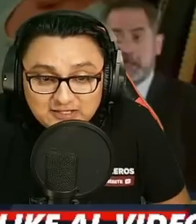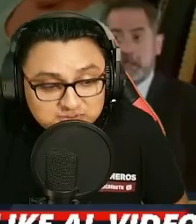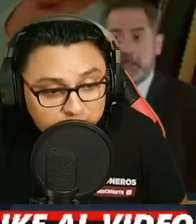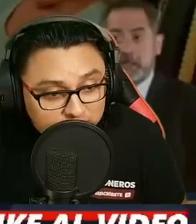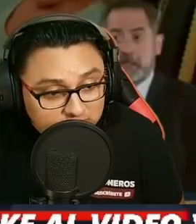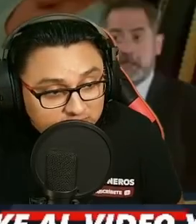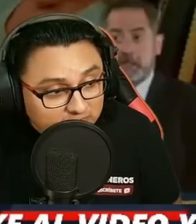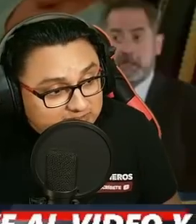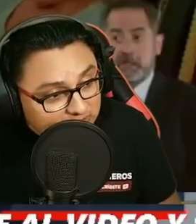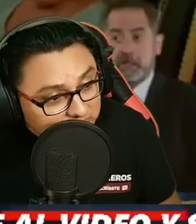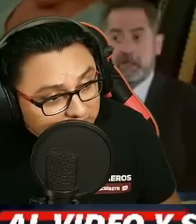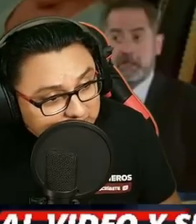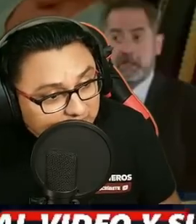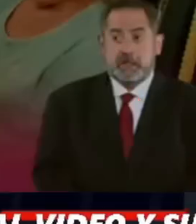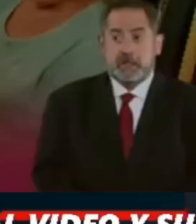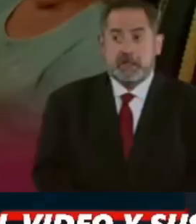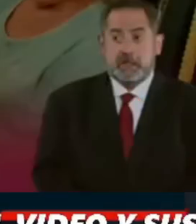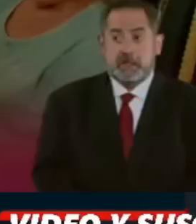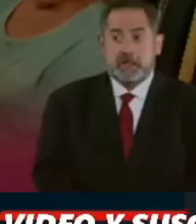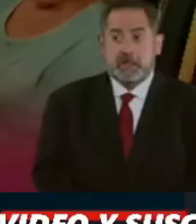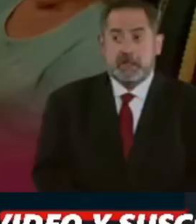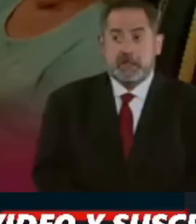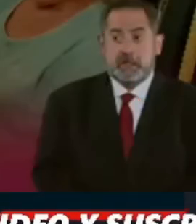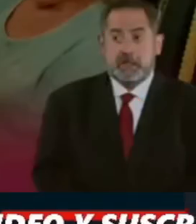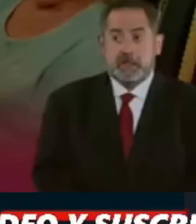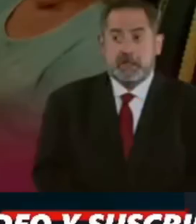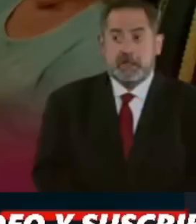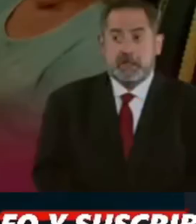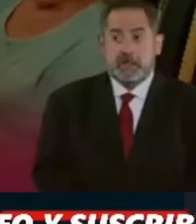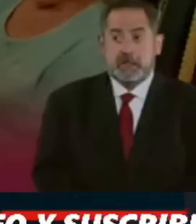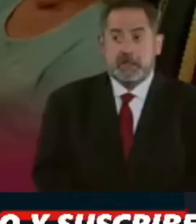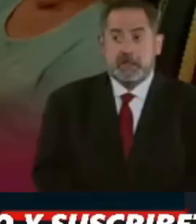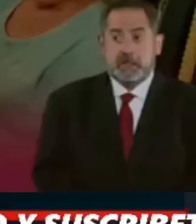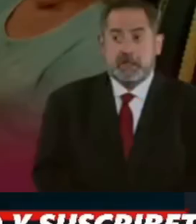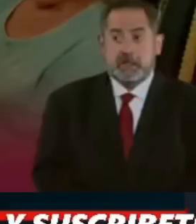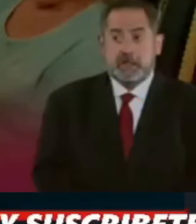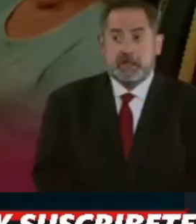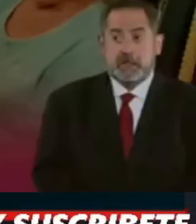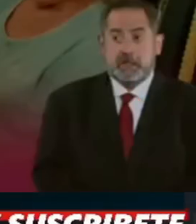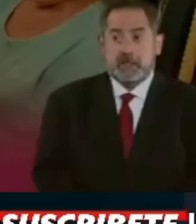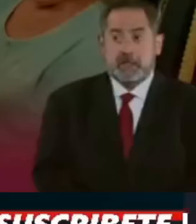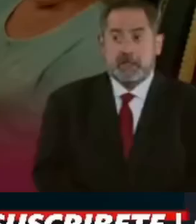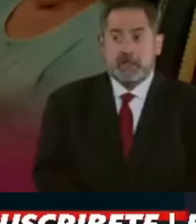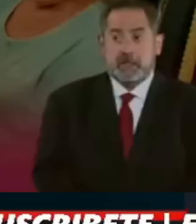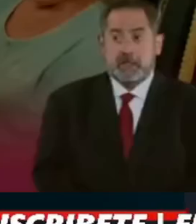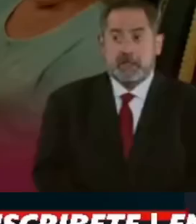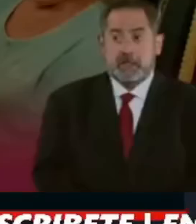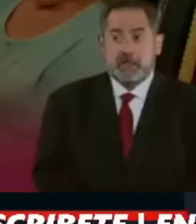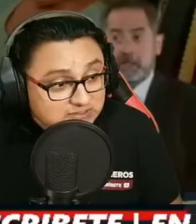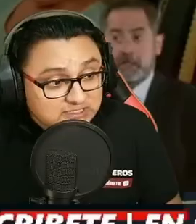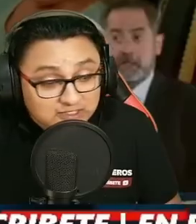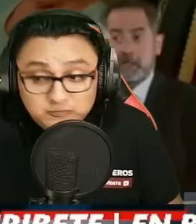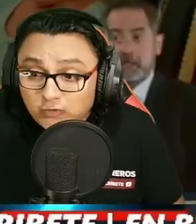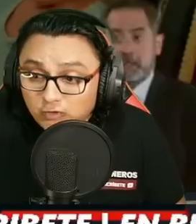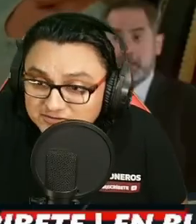es el spot que salieron a criticar, por increíble que parezca, y a burlarse de los adultos mayores. Ellos, pues yo creo